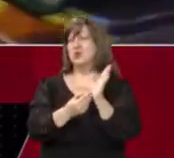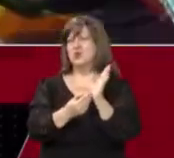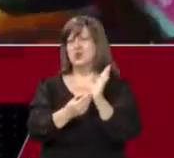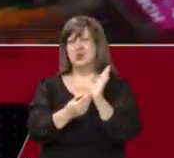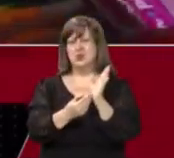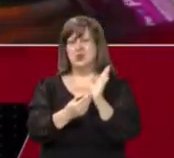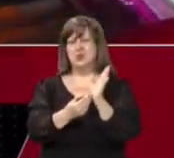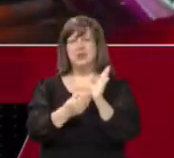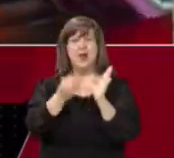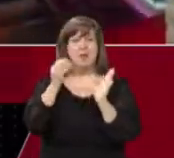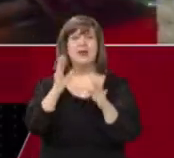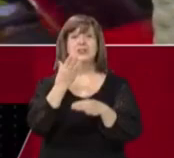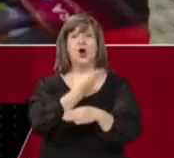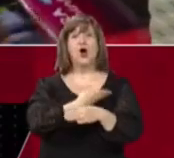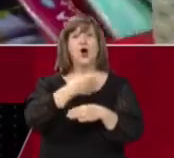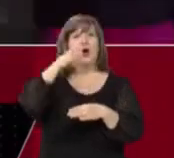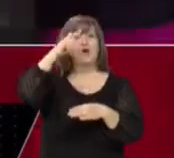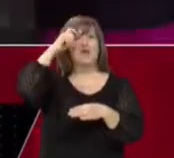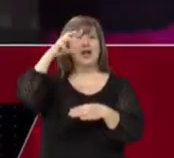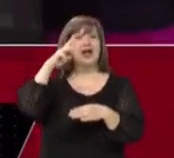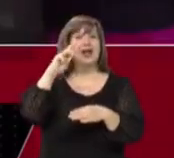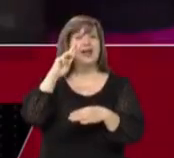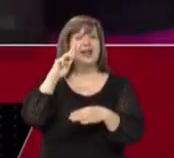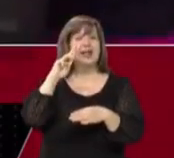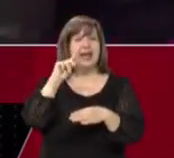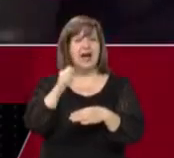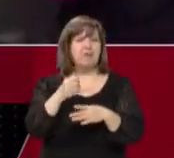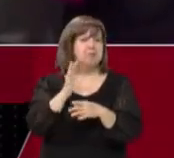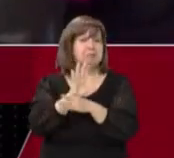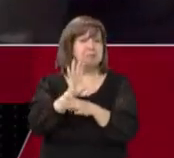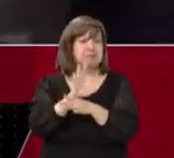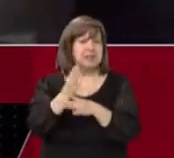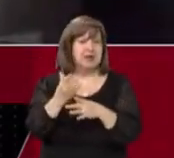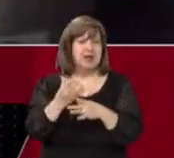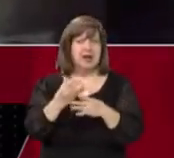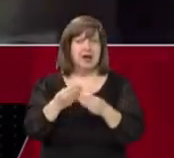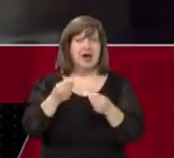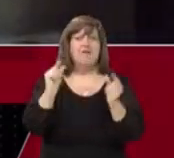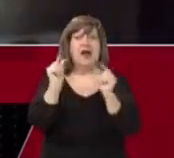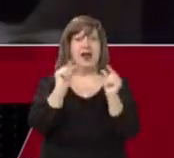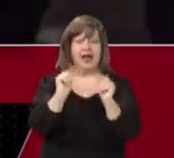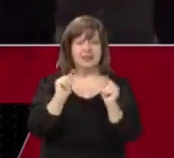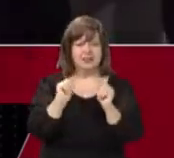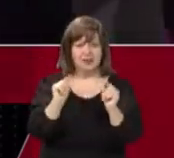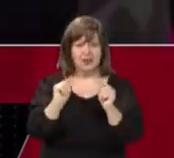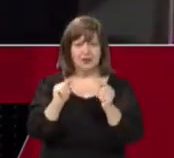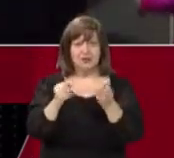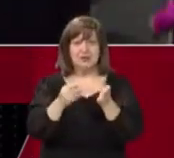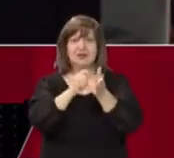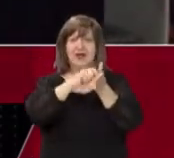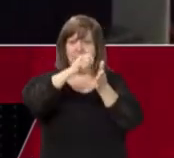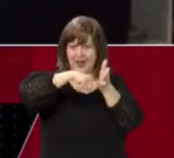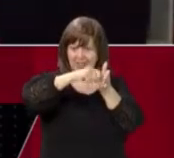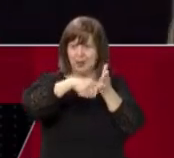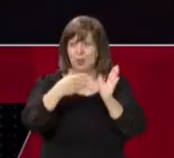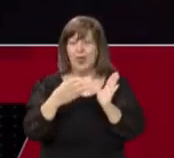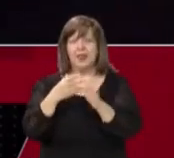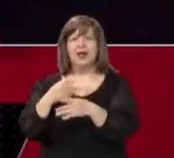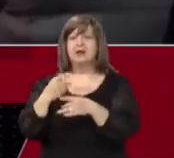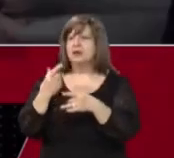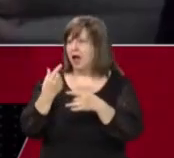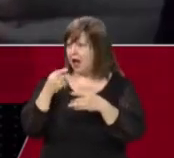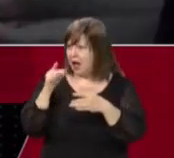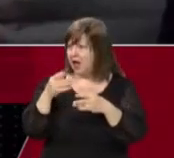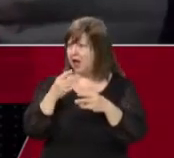genial, es la feria, ¿no? Ese es el concepto que tenemos nosotros de feria del libro infantil. Me encanta, para hacerlos entrar por ahí. Sí, bueno, sí, veo sí. Que tenés puzzles,